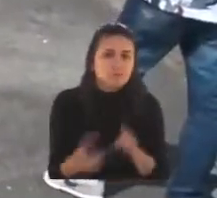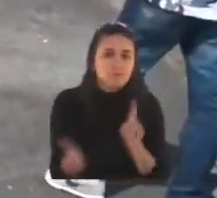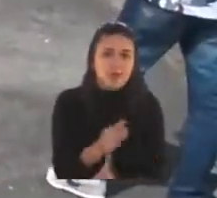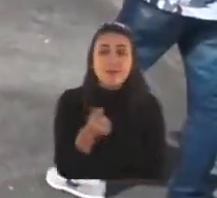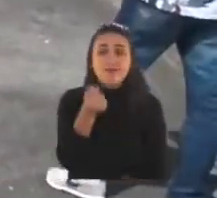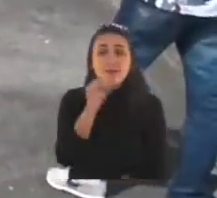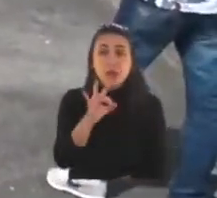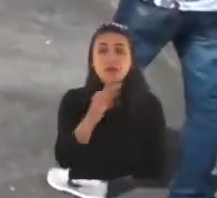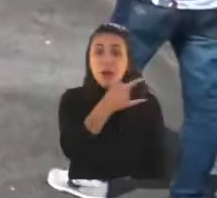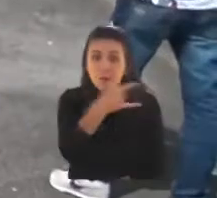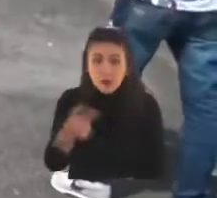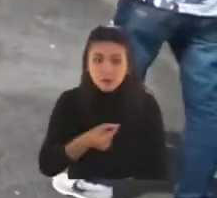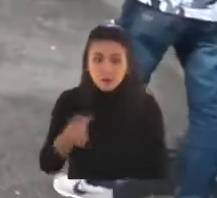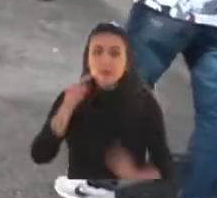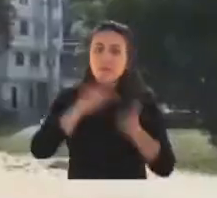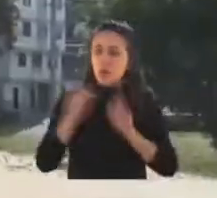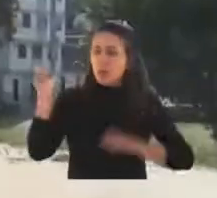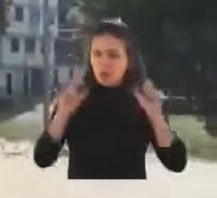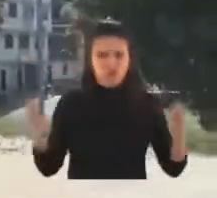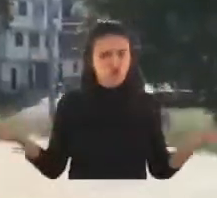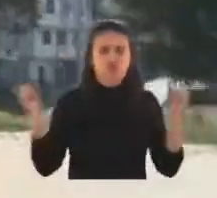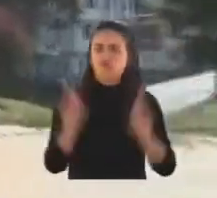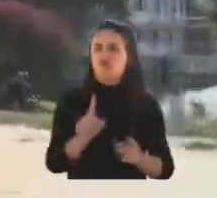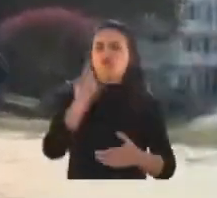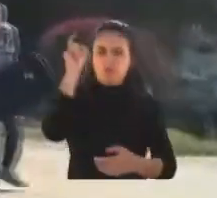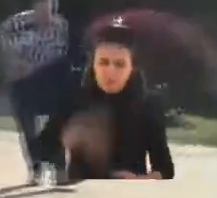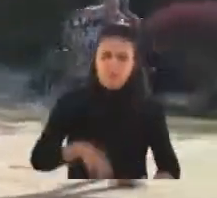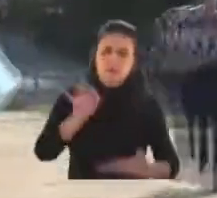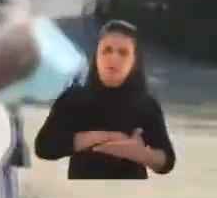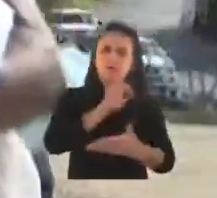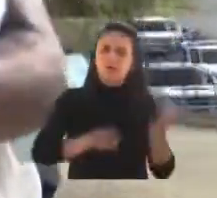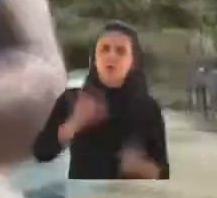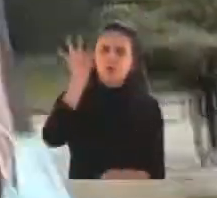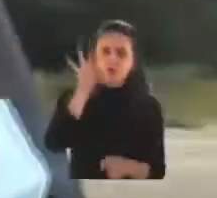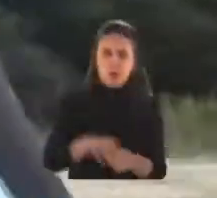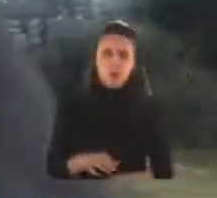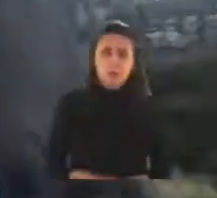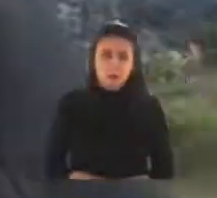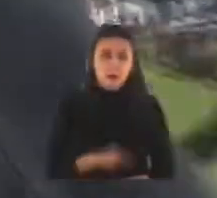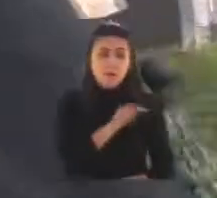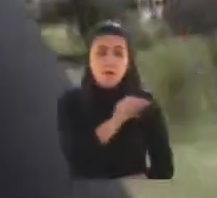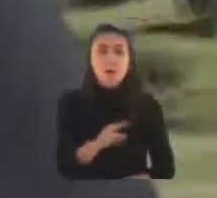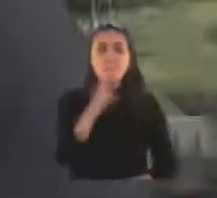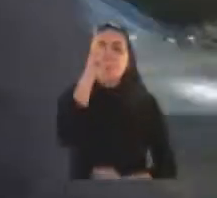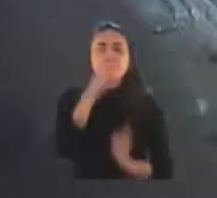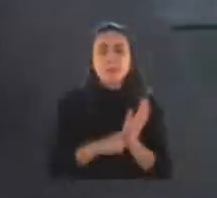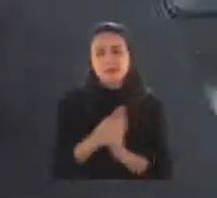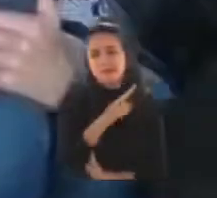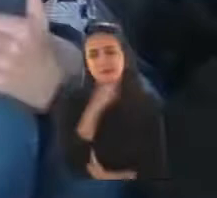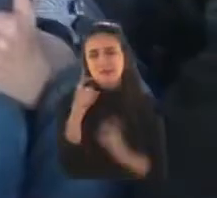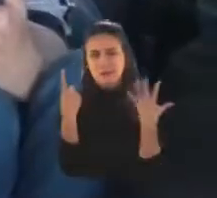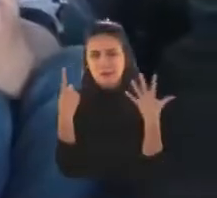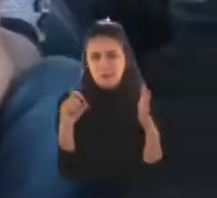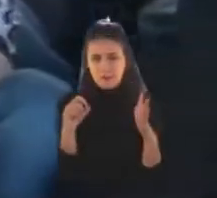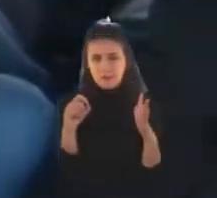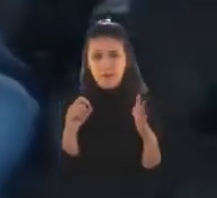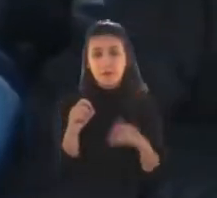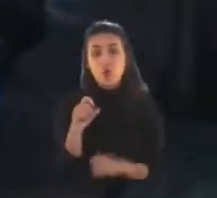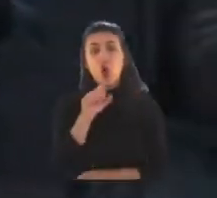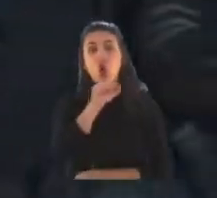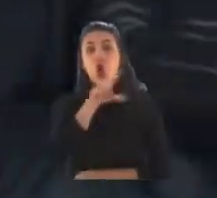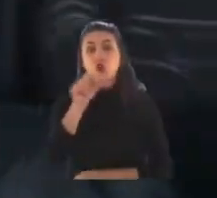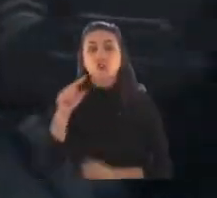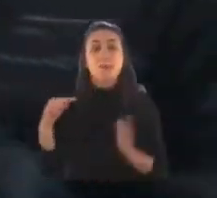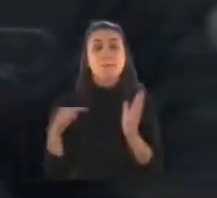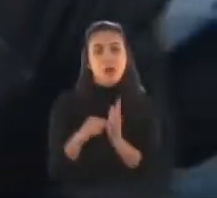estamos allá en asunto tanto en antioquia se instalarán mil 160 puestos de votación y 11.500